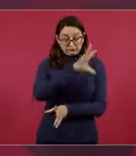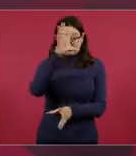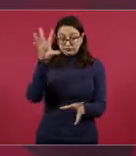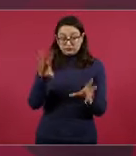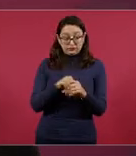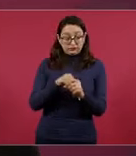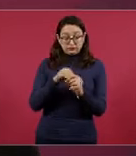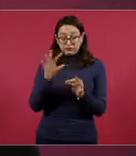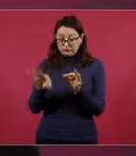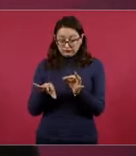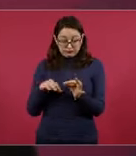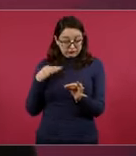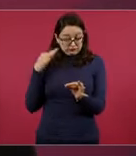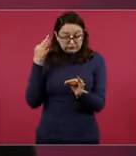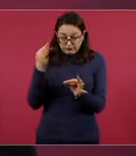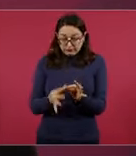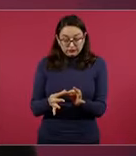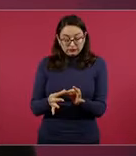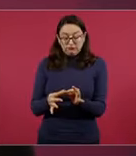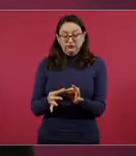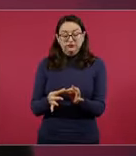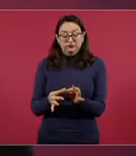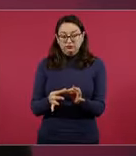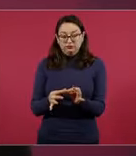Están trabajando también